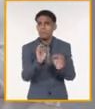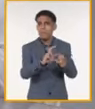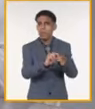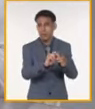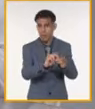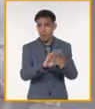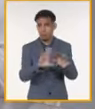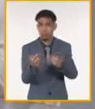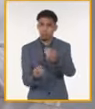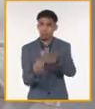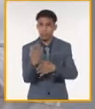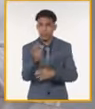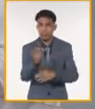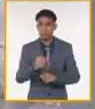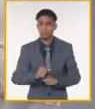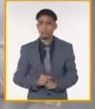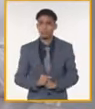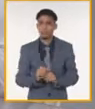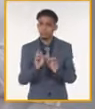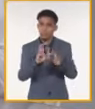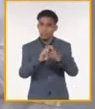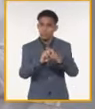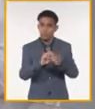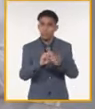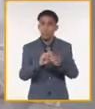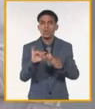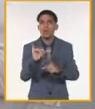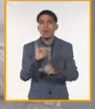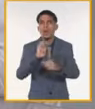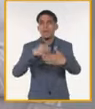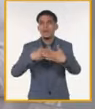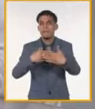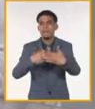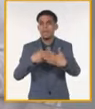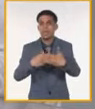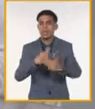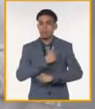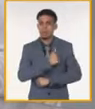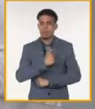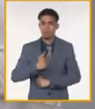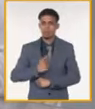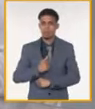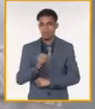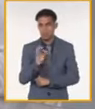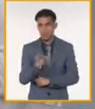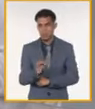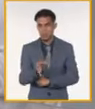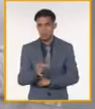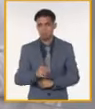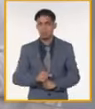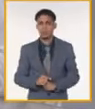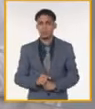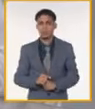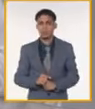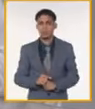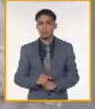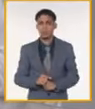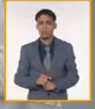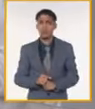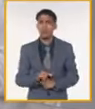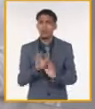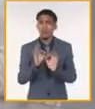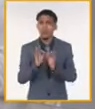gestión no Estatal mi pymes y cooperativas no agropecuarias que lo que se hizo en ese momento también fue perfeccionar el trabajo por cuenta propia